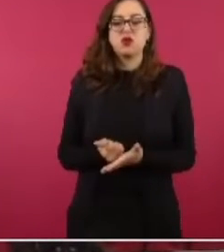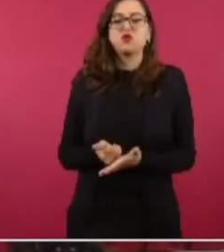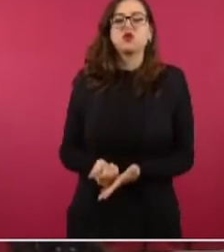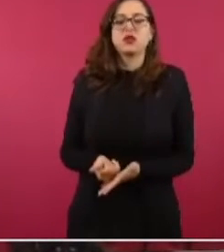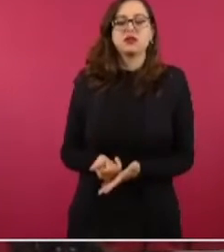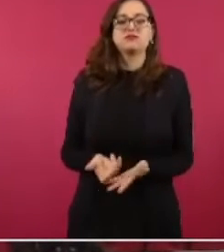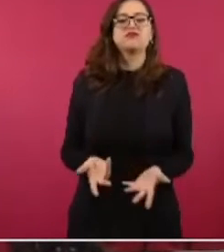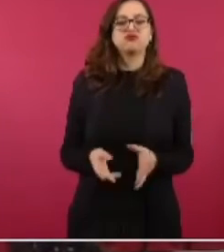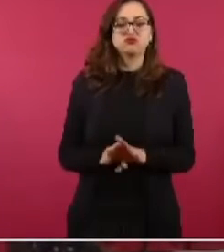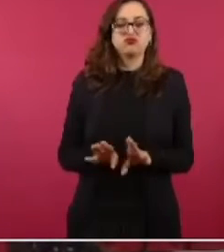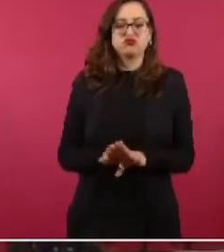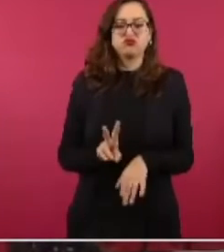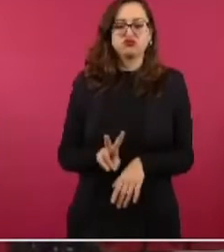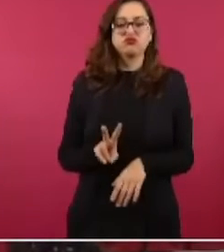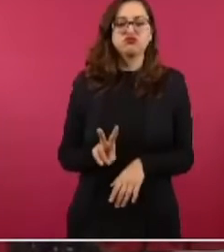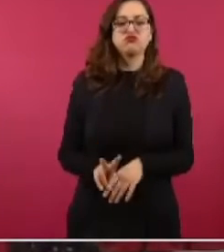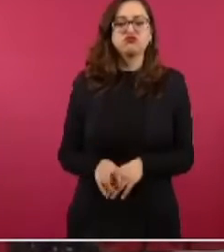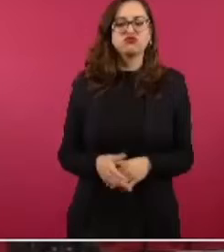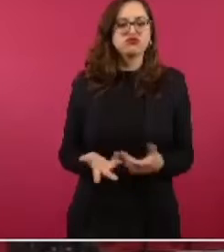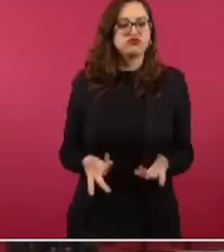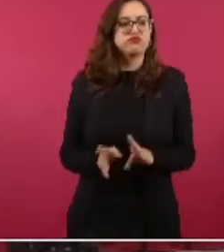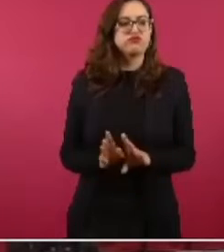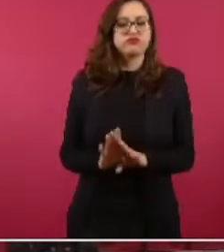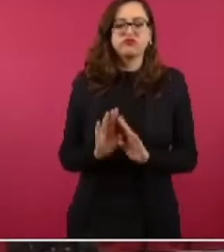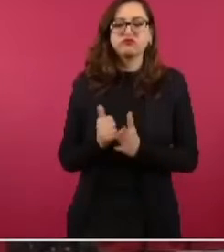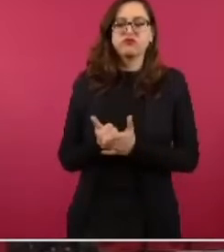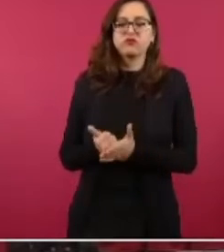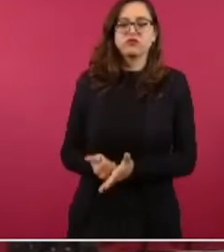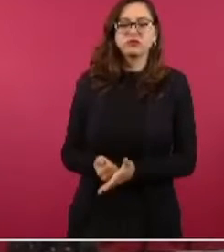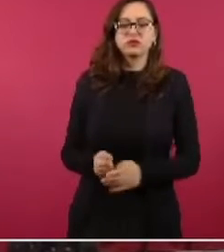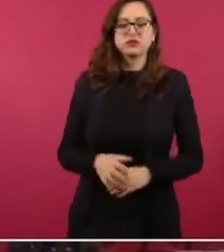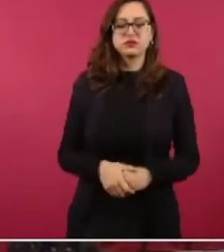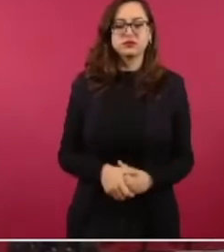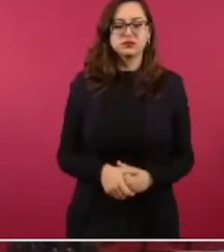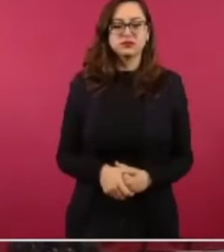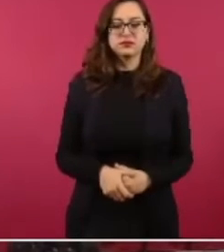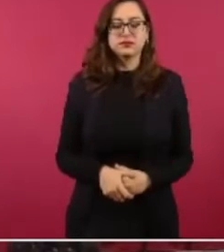real, ¿no?, por parte de México? Sí, se va a seguir ayudando